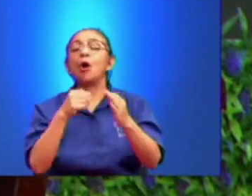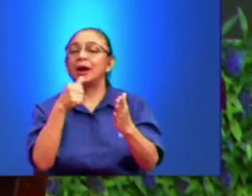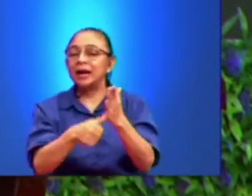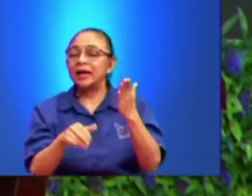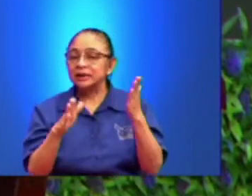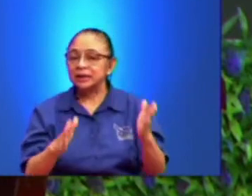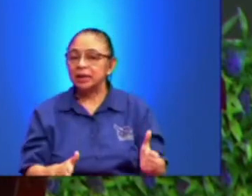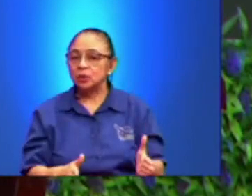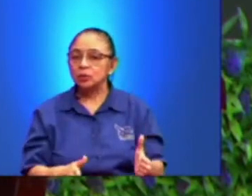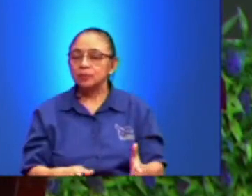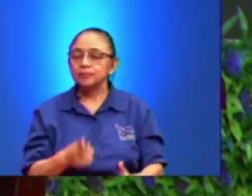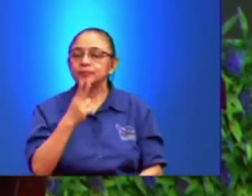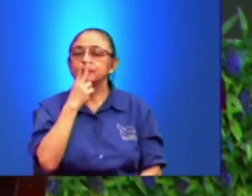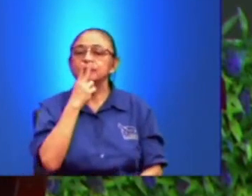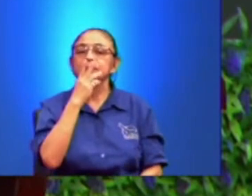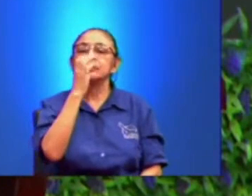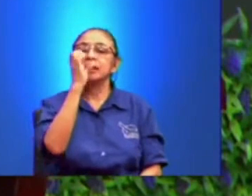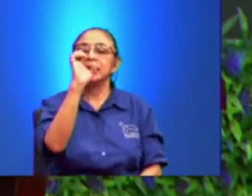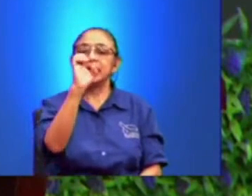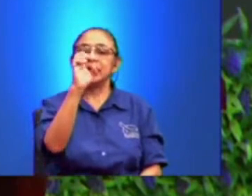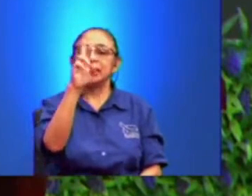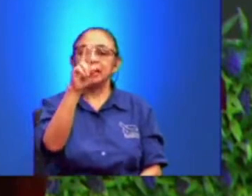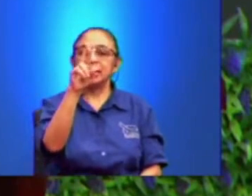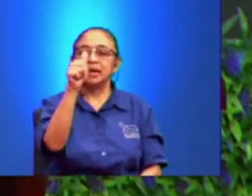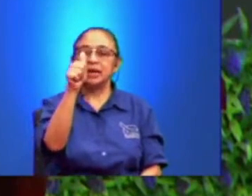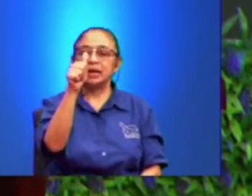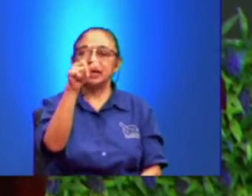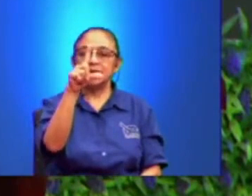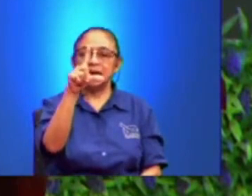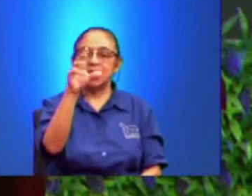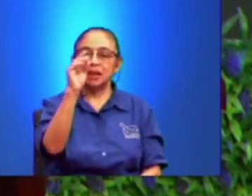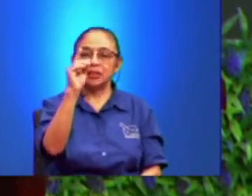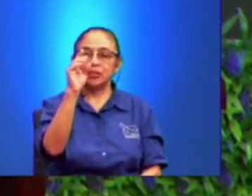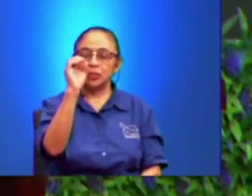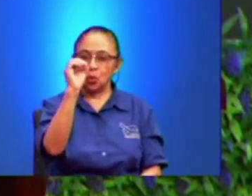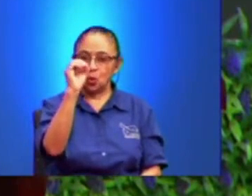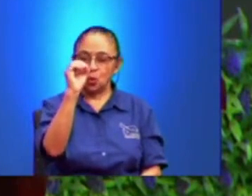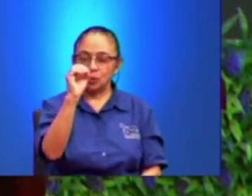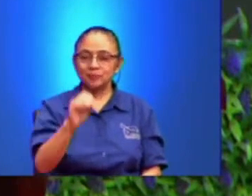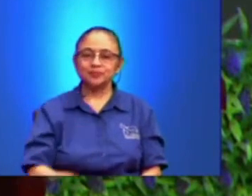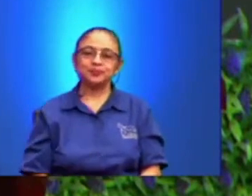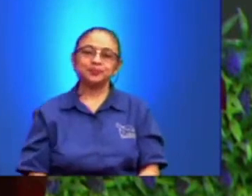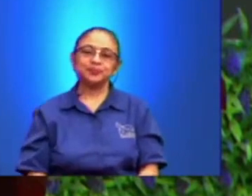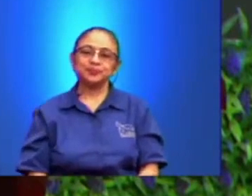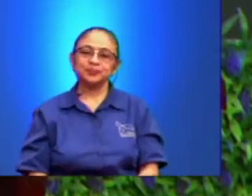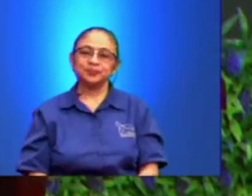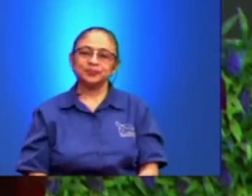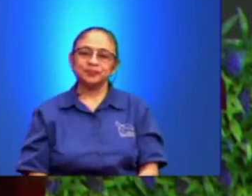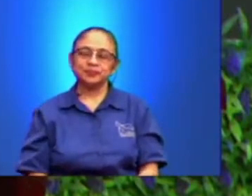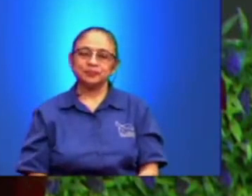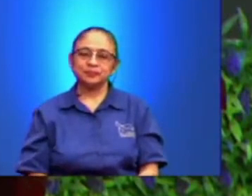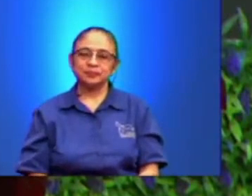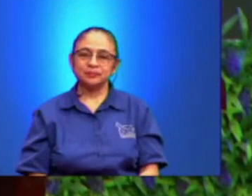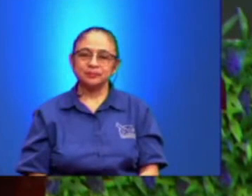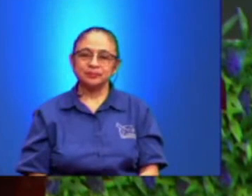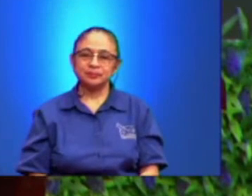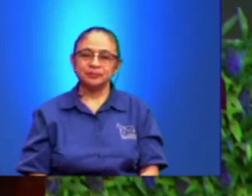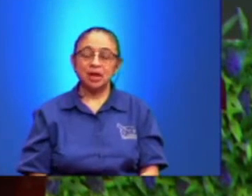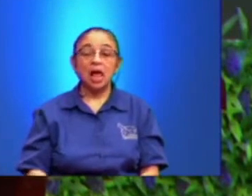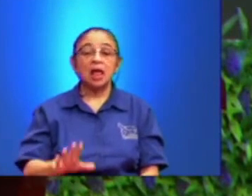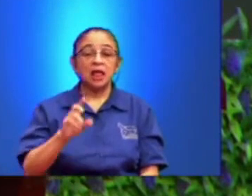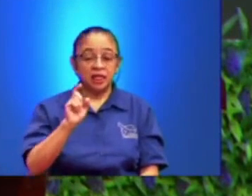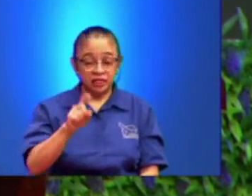heraldo no vaya a ser que habiendo sido un heraldo venga a ser descalificado